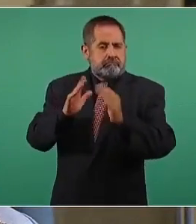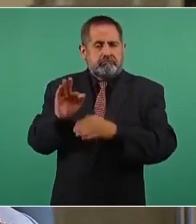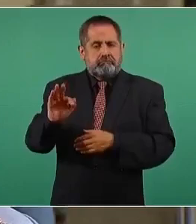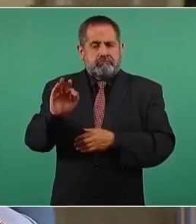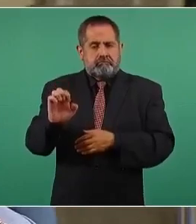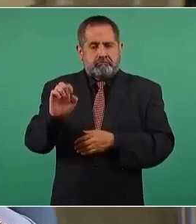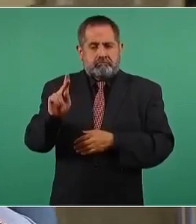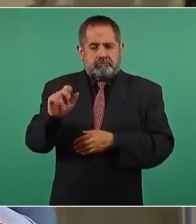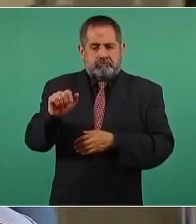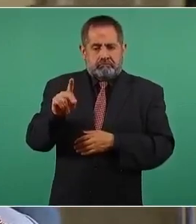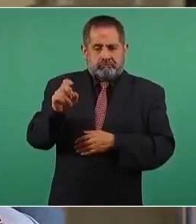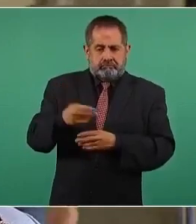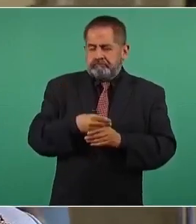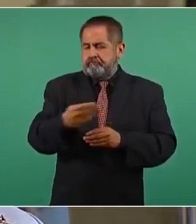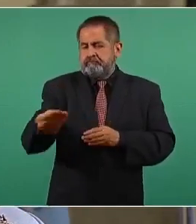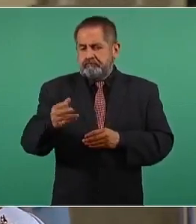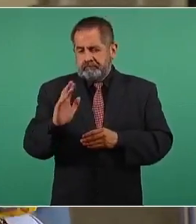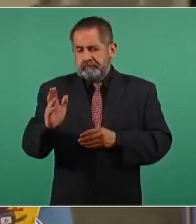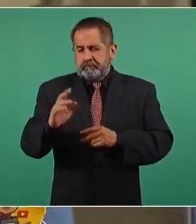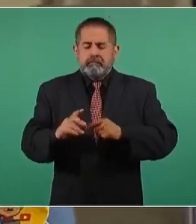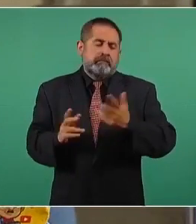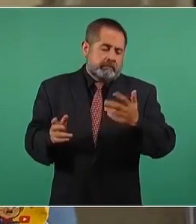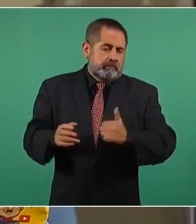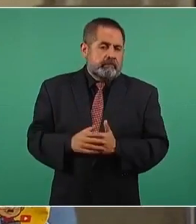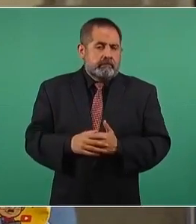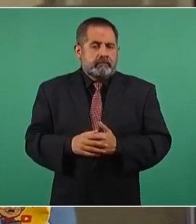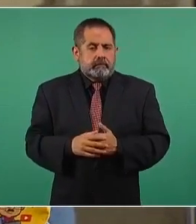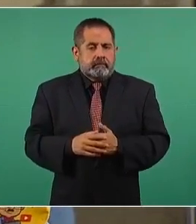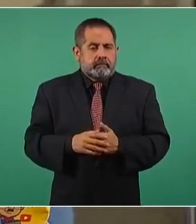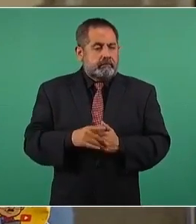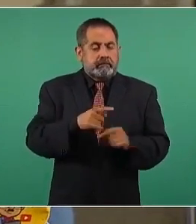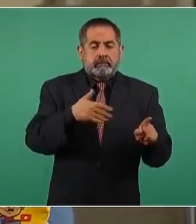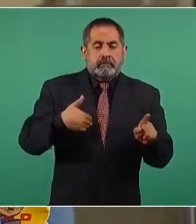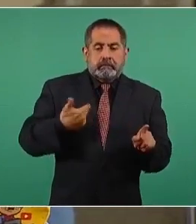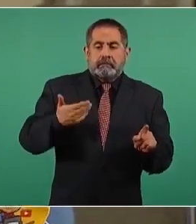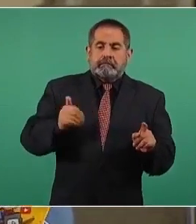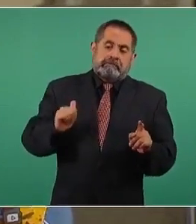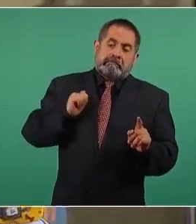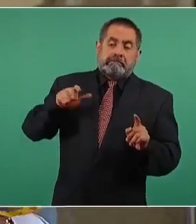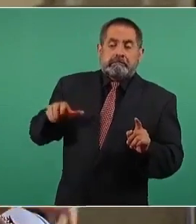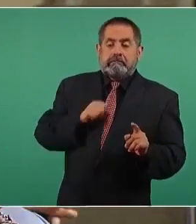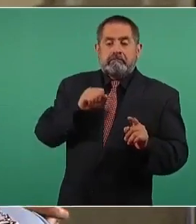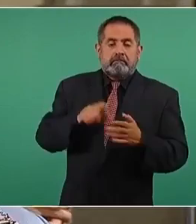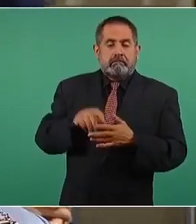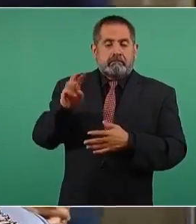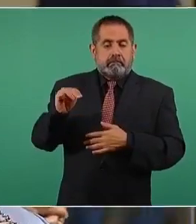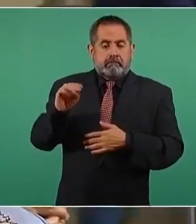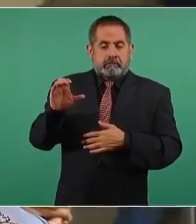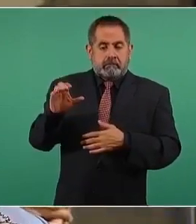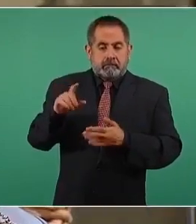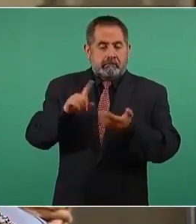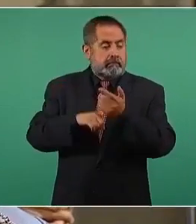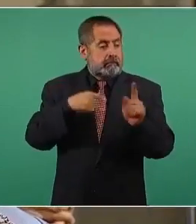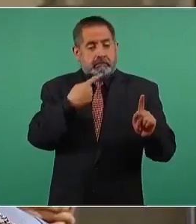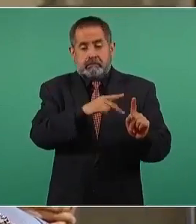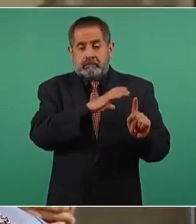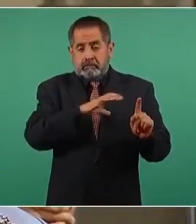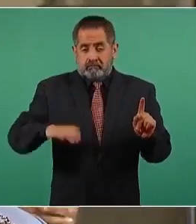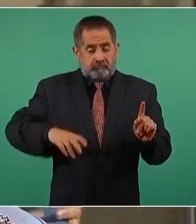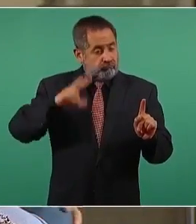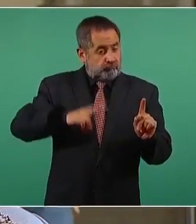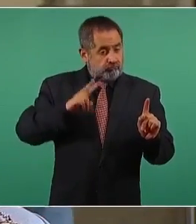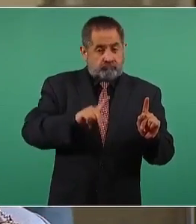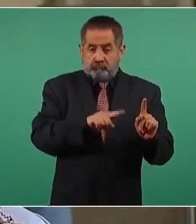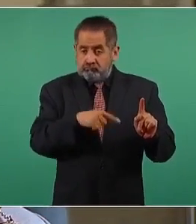y bueno, esto obviamente benefició al MC y el candidato que realmente ganó, que